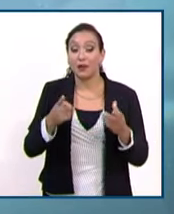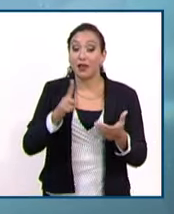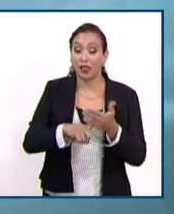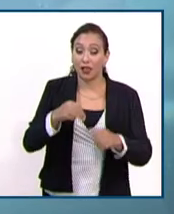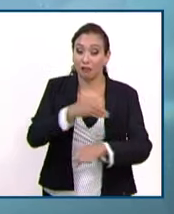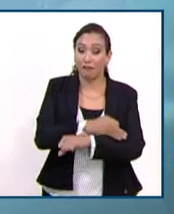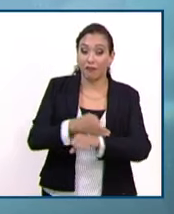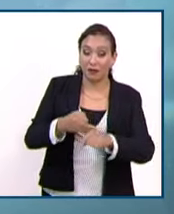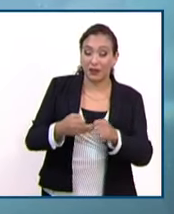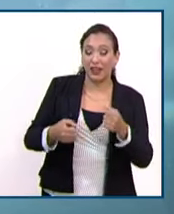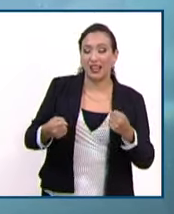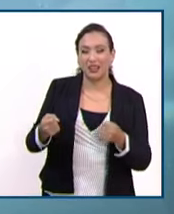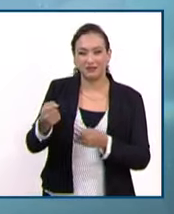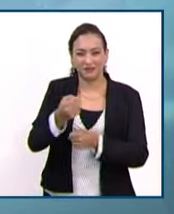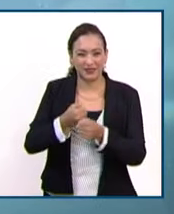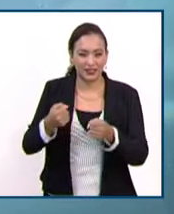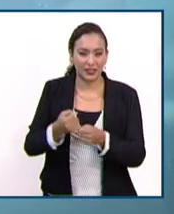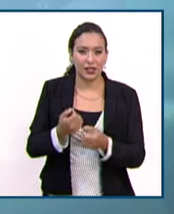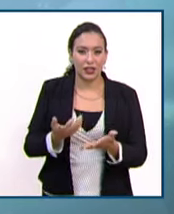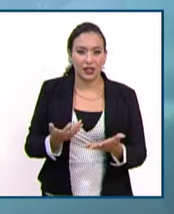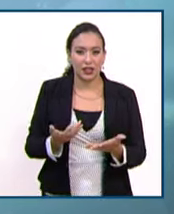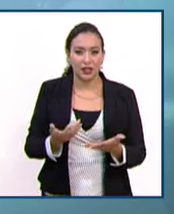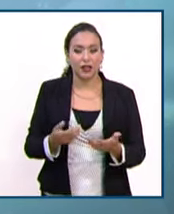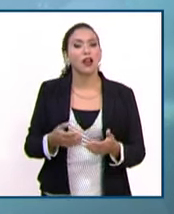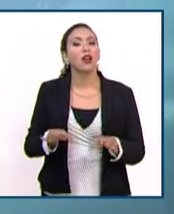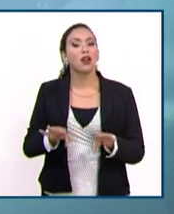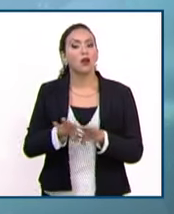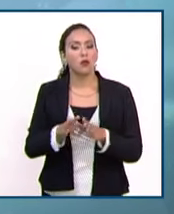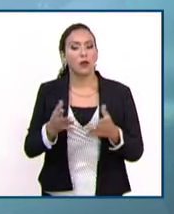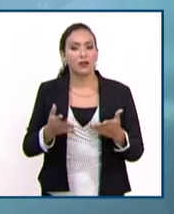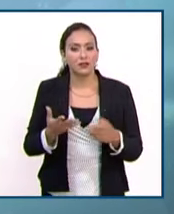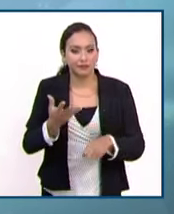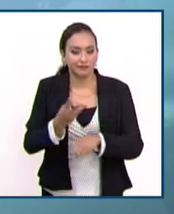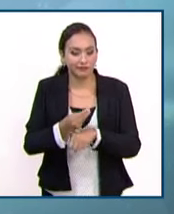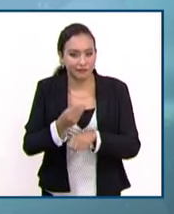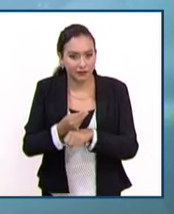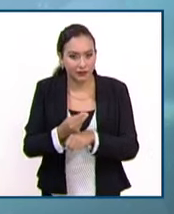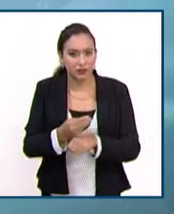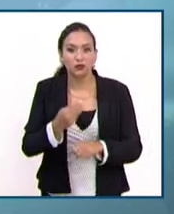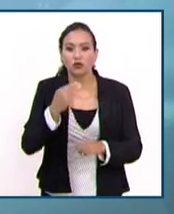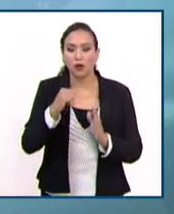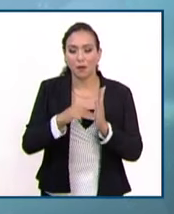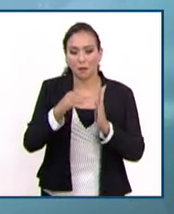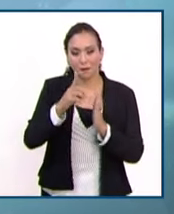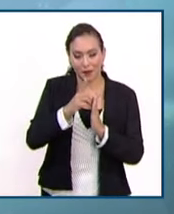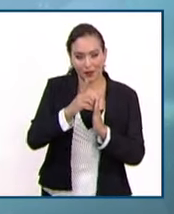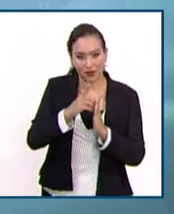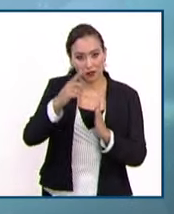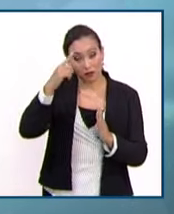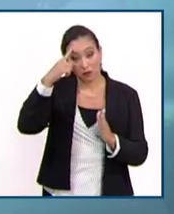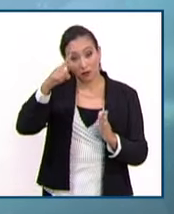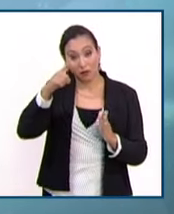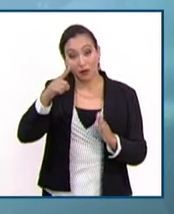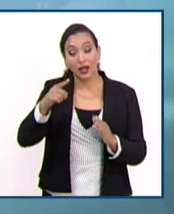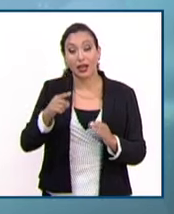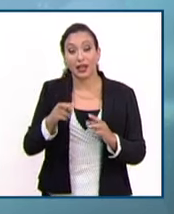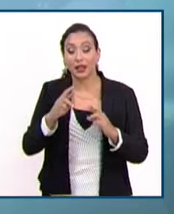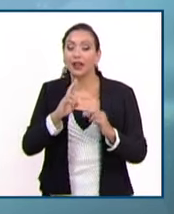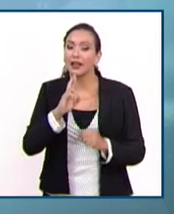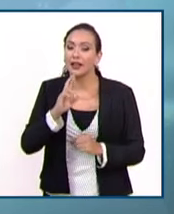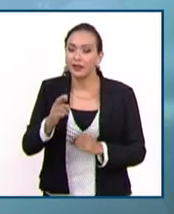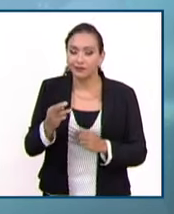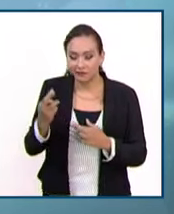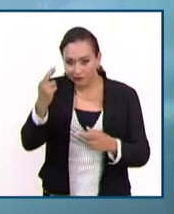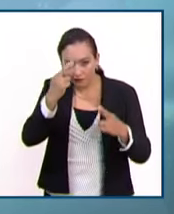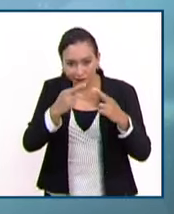familiar. Imponer como medidas de restablecimiento y restauración cualquier método destinado a resolver extrajudicialmente la